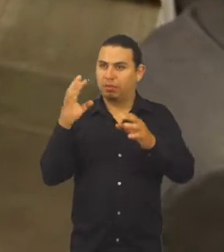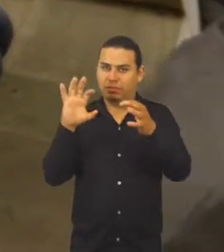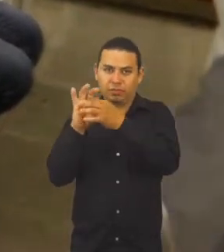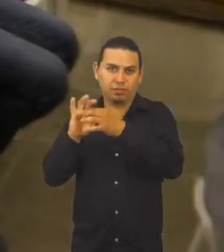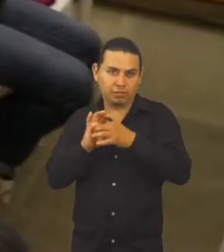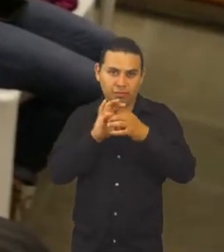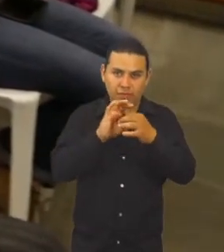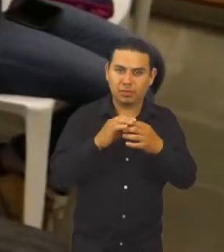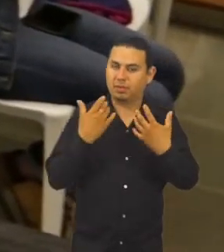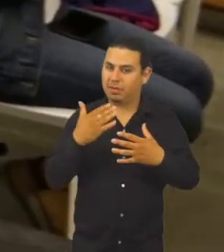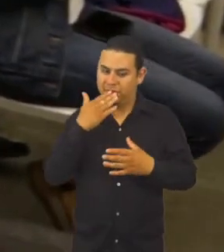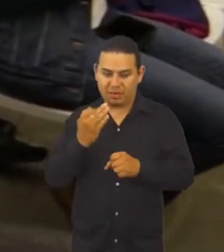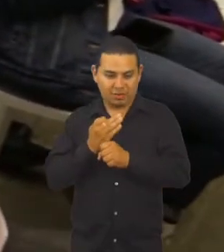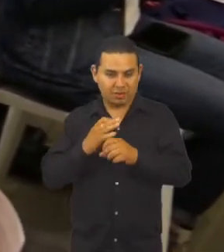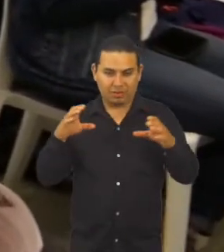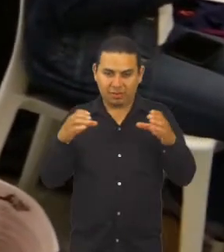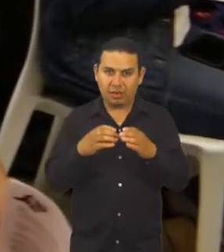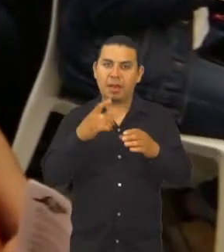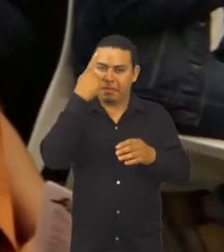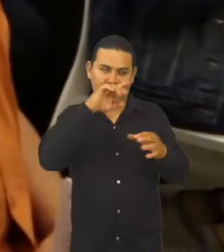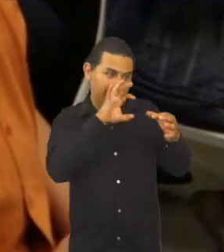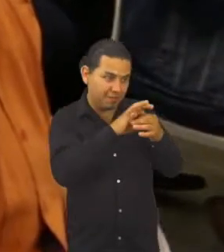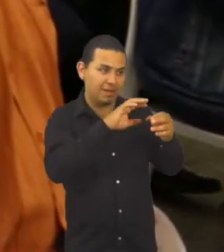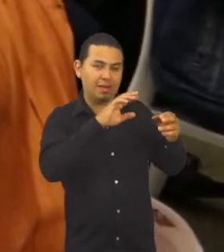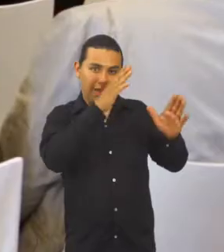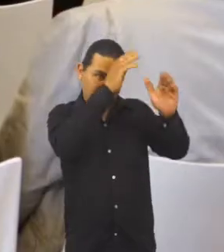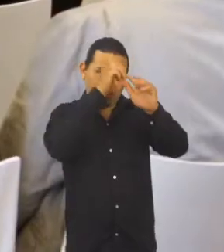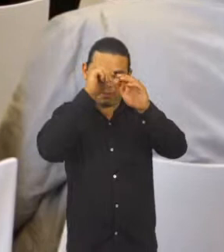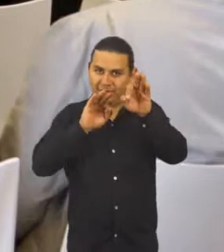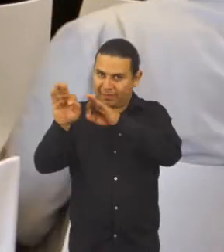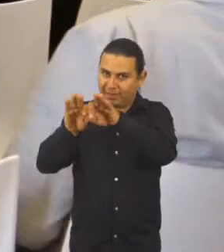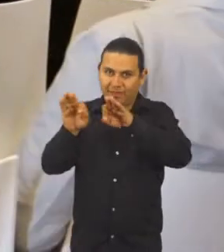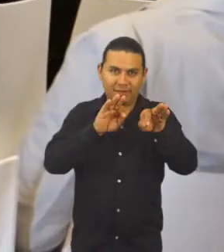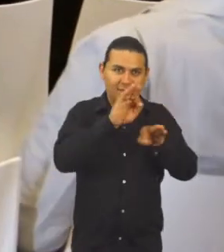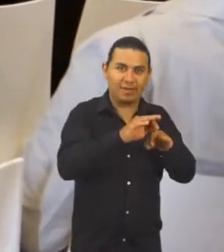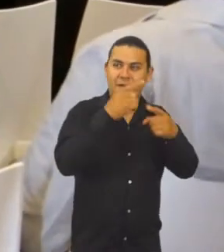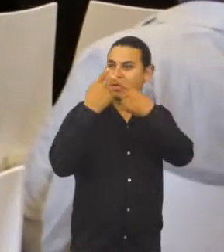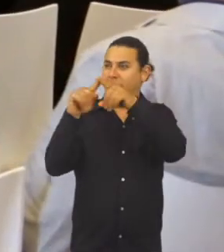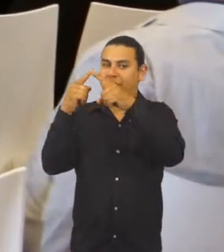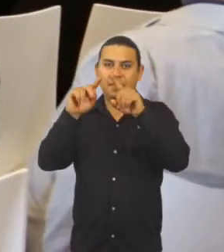investigadores mantienen una relación de trabajo